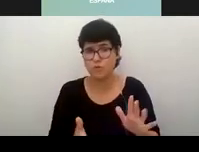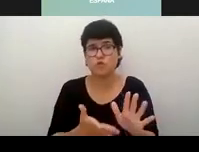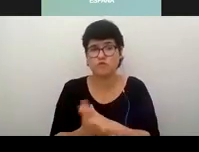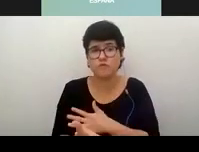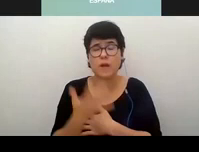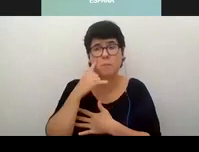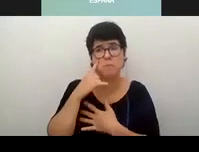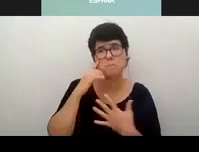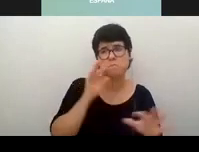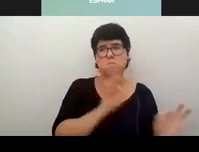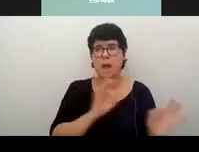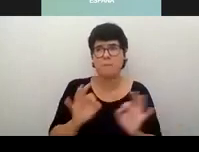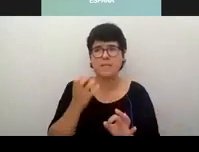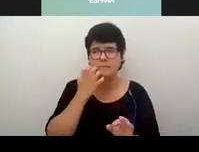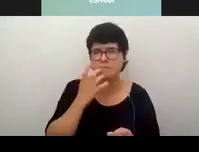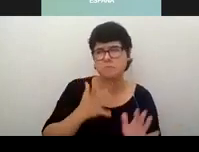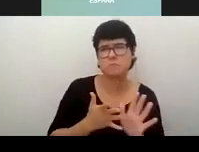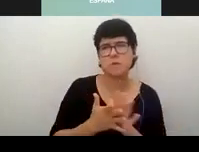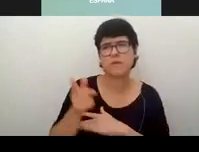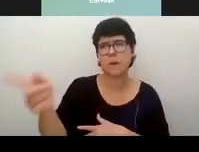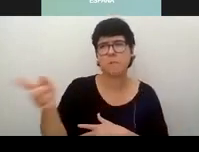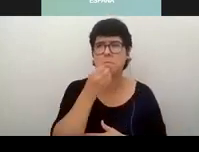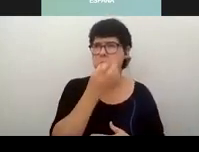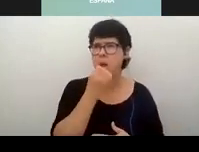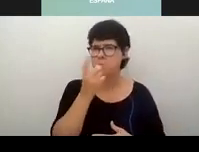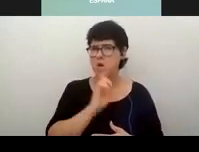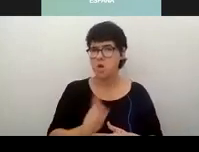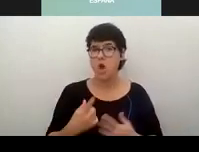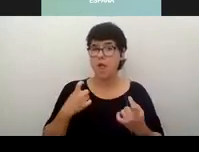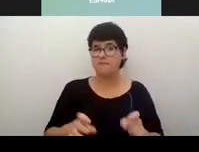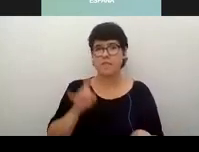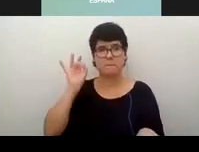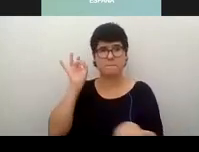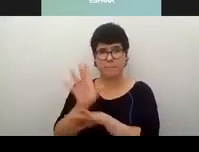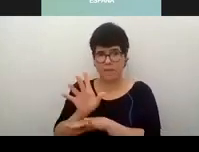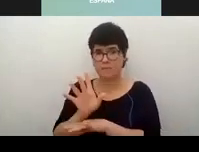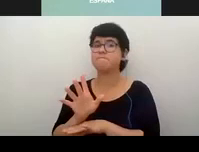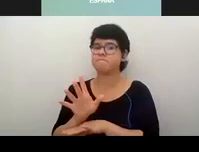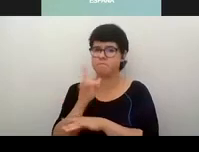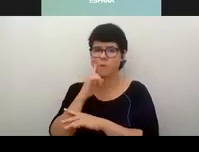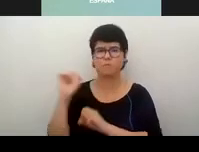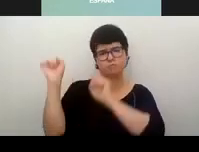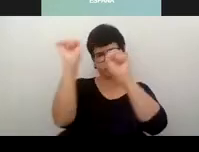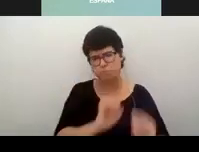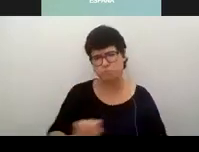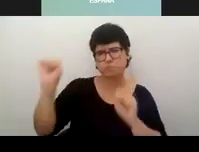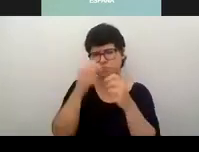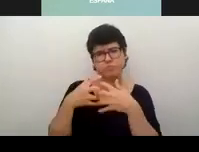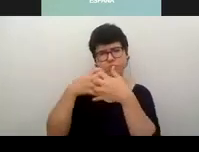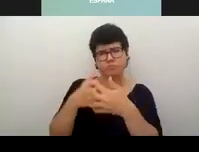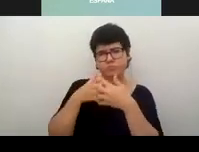fuese lo que nosotros esperamos, es decir, por si no fuese una bacteria buena y hubiese que expulsarla. Bueno, en ese sentido,